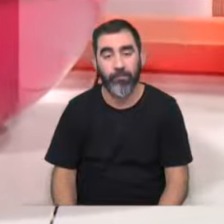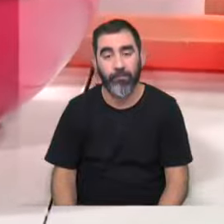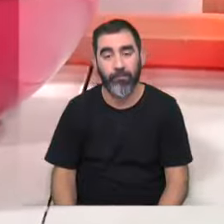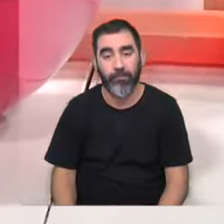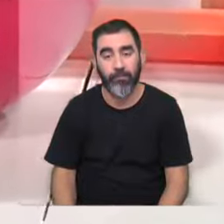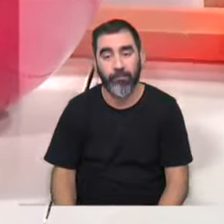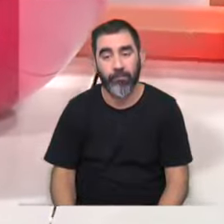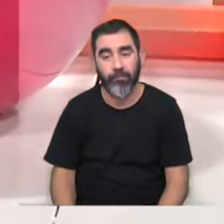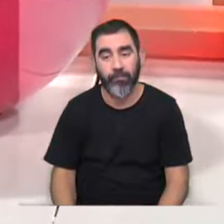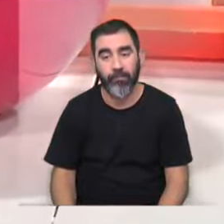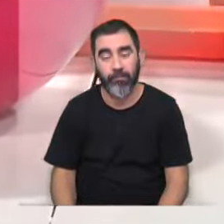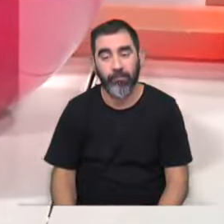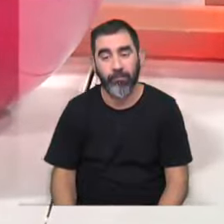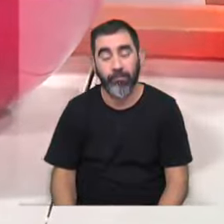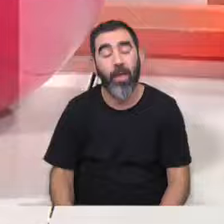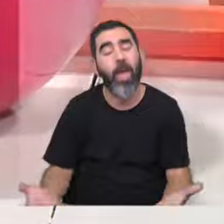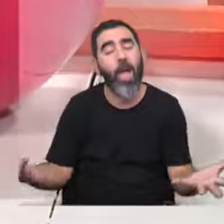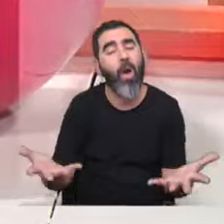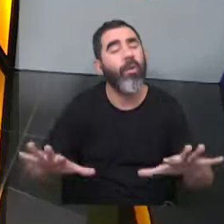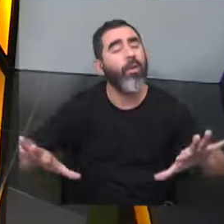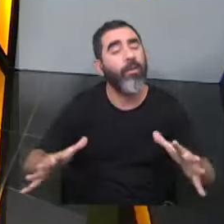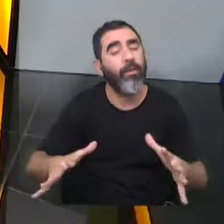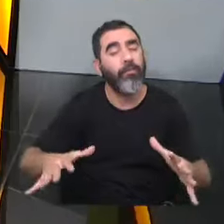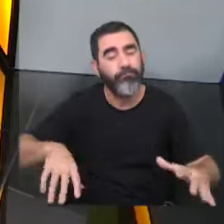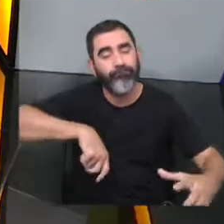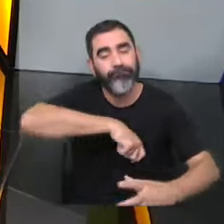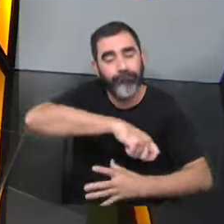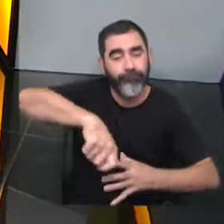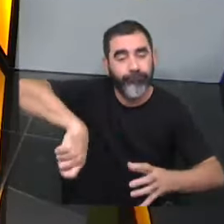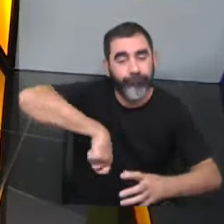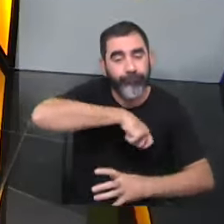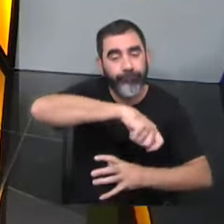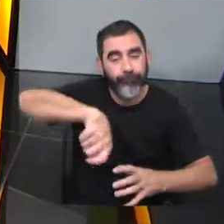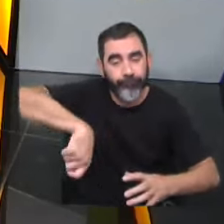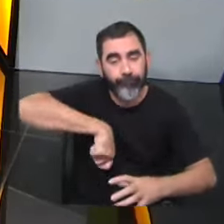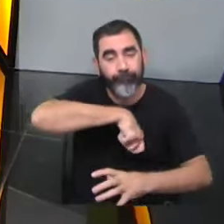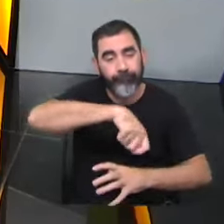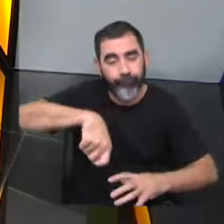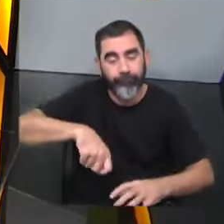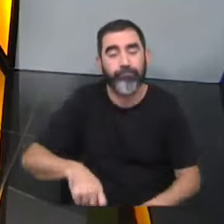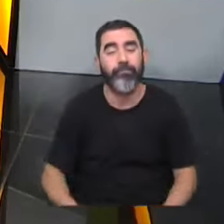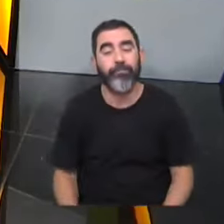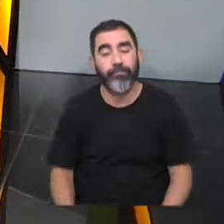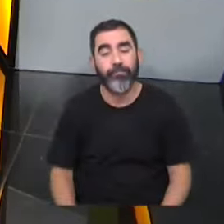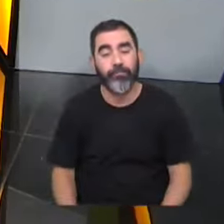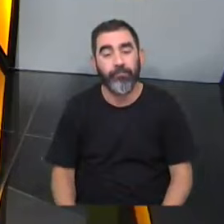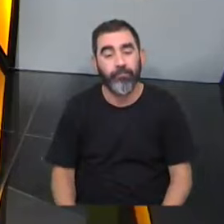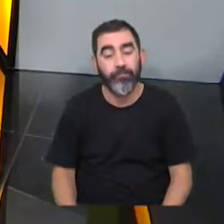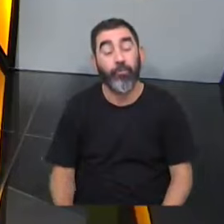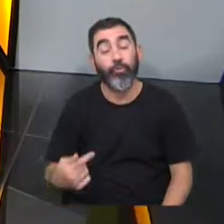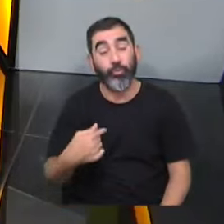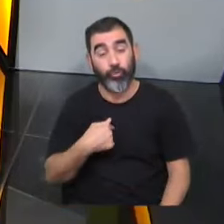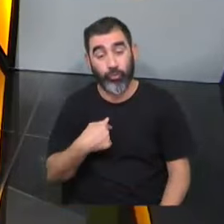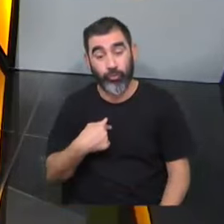1, 3, 2, 3. Ahí está. No mucho, ahí está. ¿Y ahora qué tenemos que hacer? Tenemos que remover un poquito, entre los dos pueden ayudarse. Y yo voy a